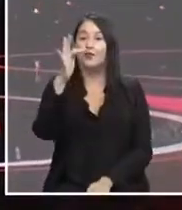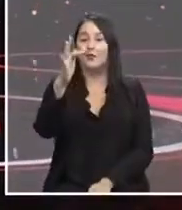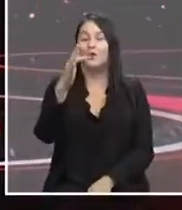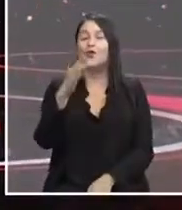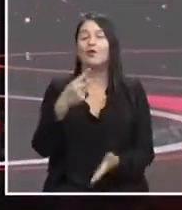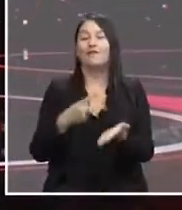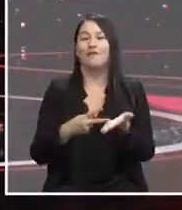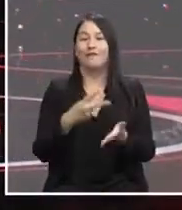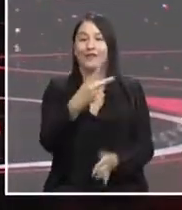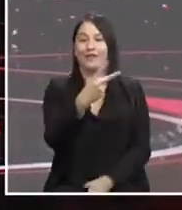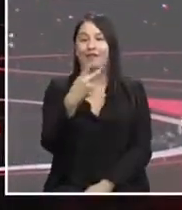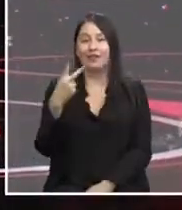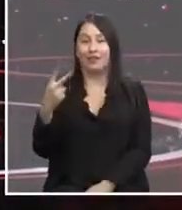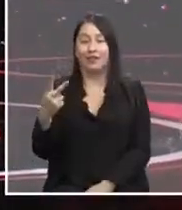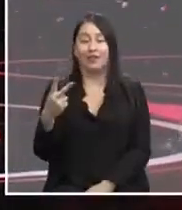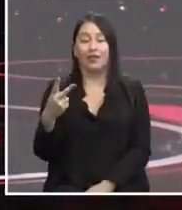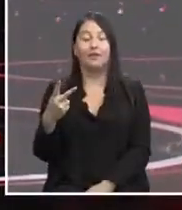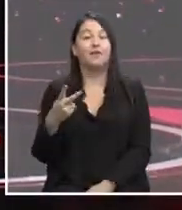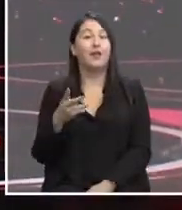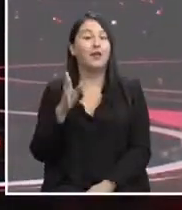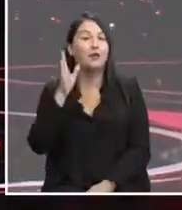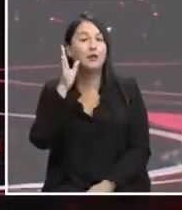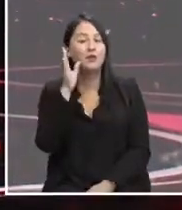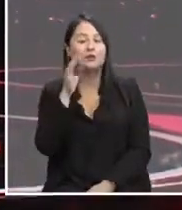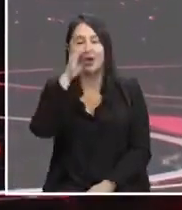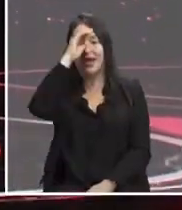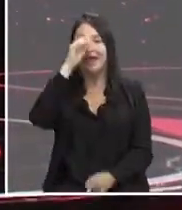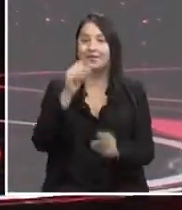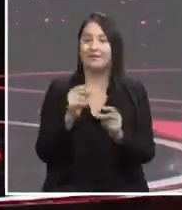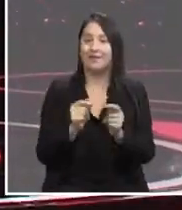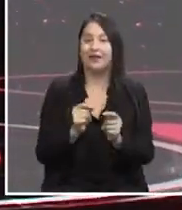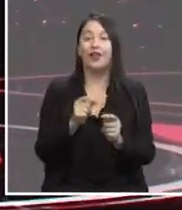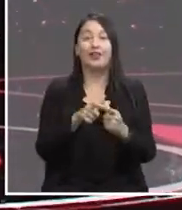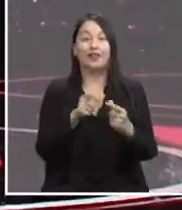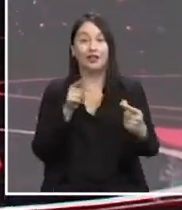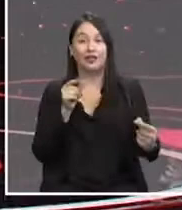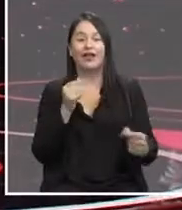expertos y expertas internacionales y nacionales que nos hacen reflexionar